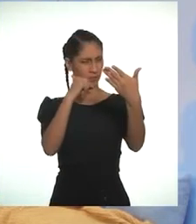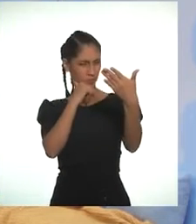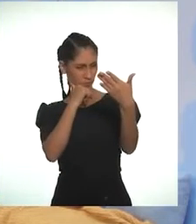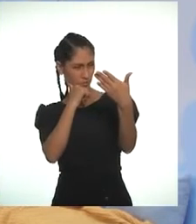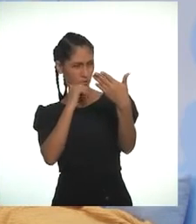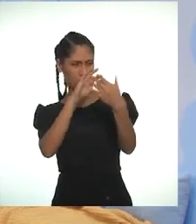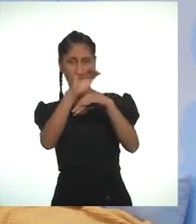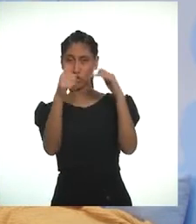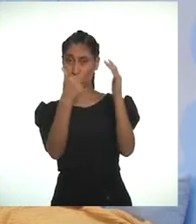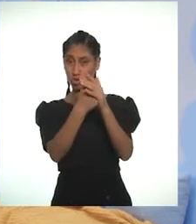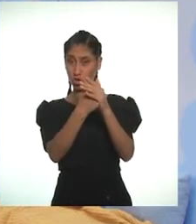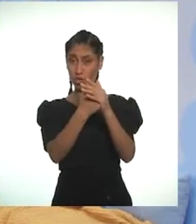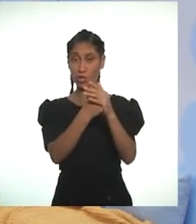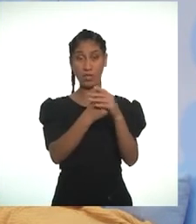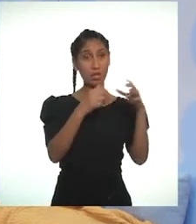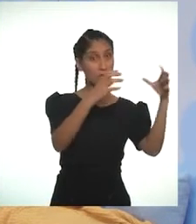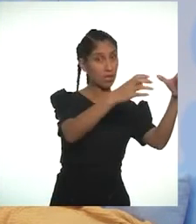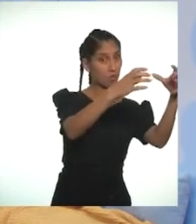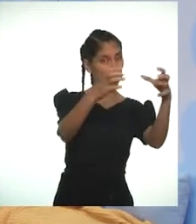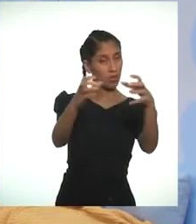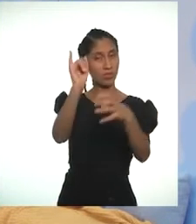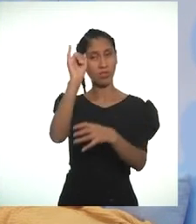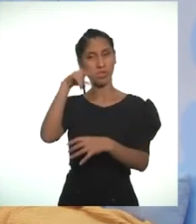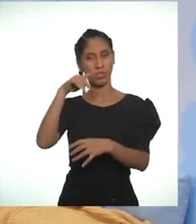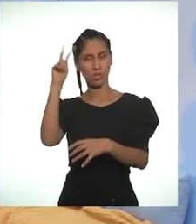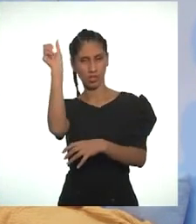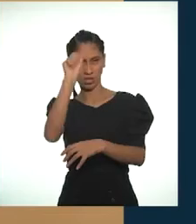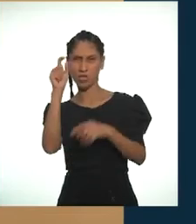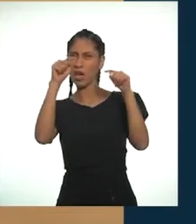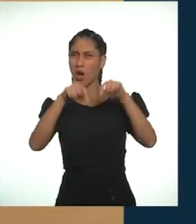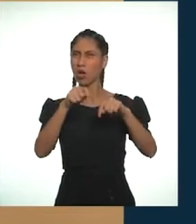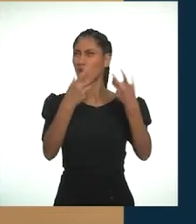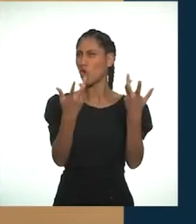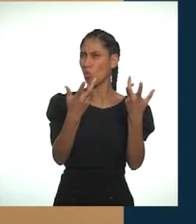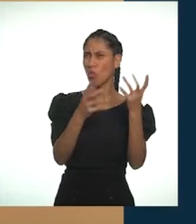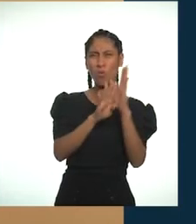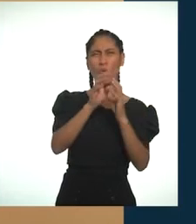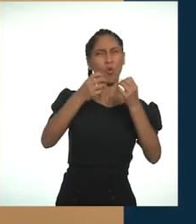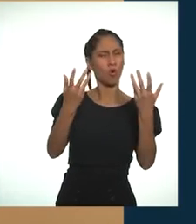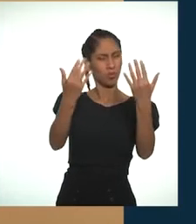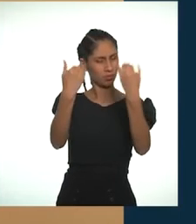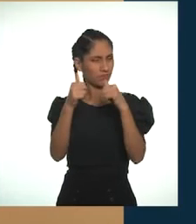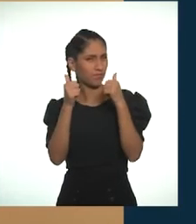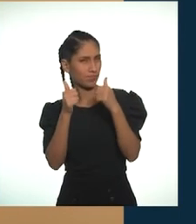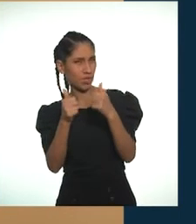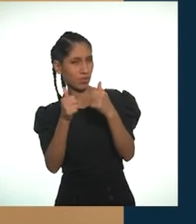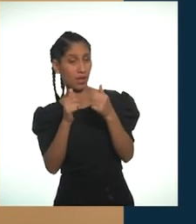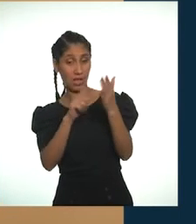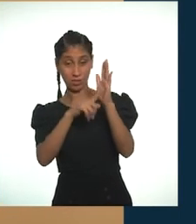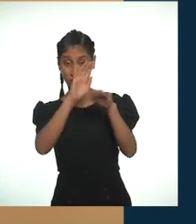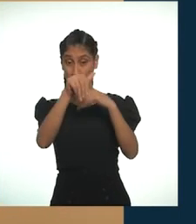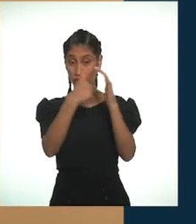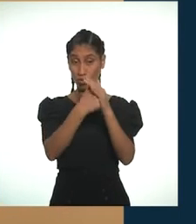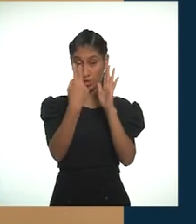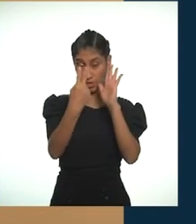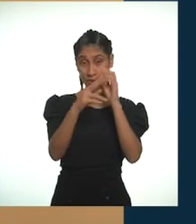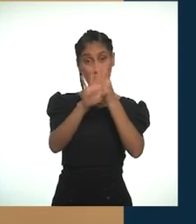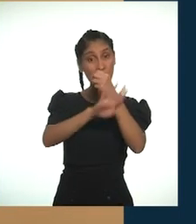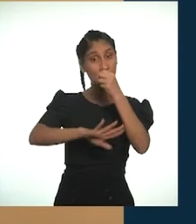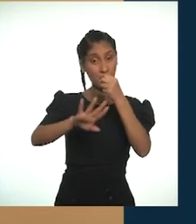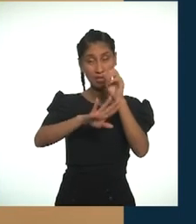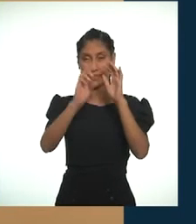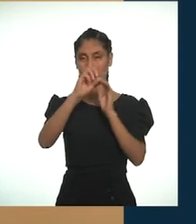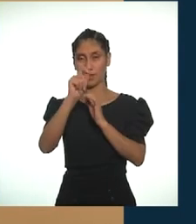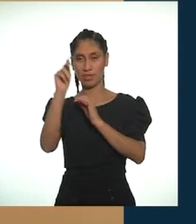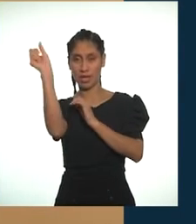las condiciones de las poblaciones indígenas actualmente? Bueno, gracias a que existe la base de datos de